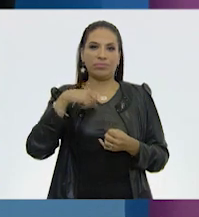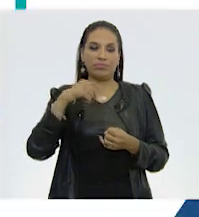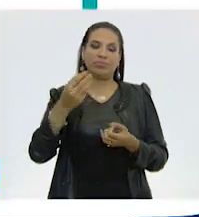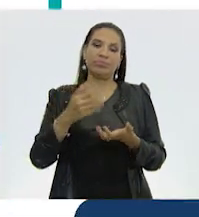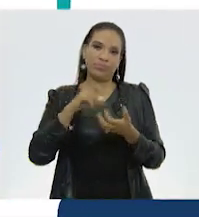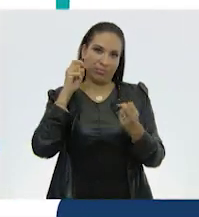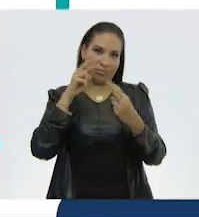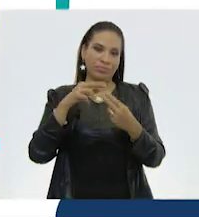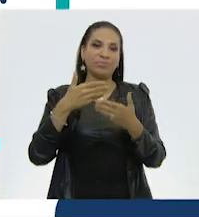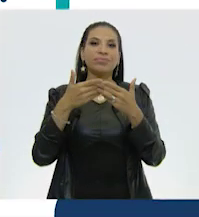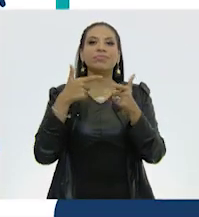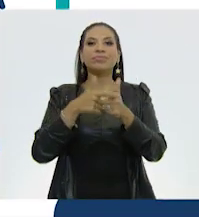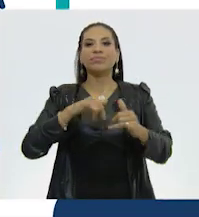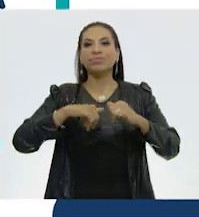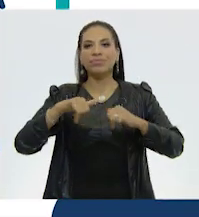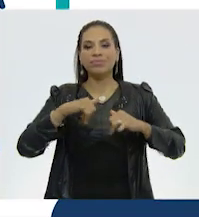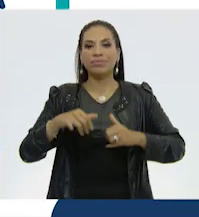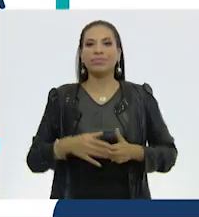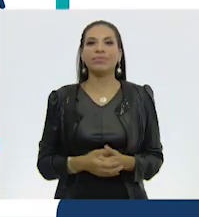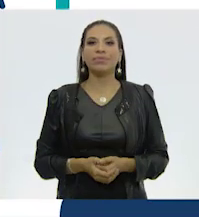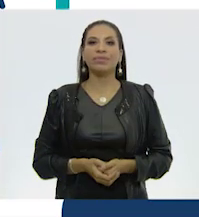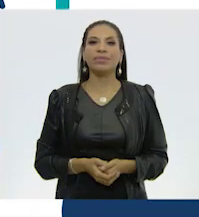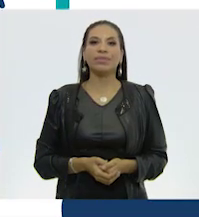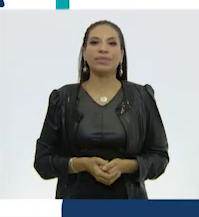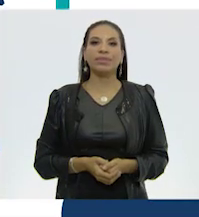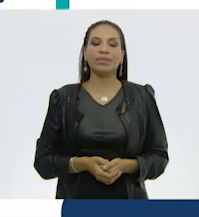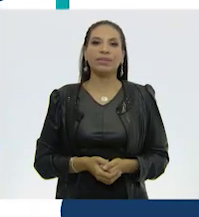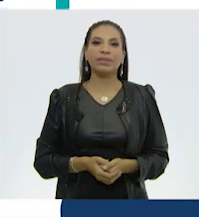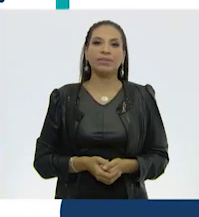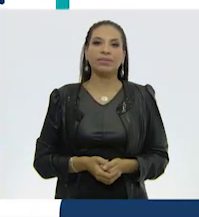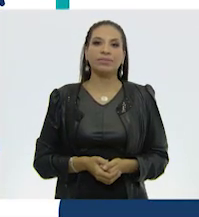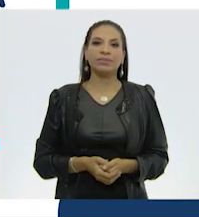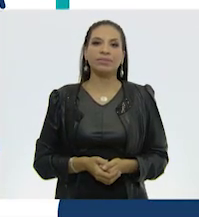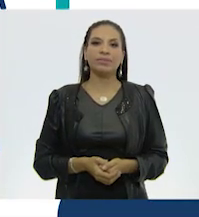próxima. A continuación, geografía.